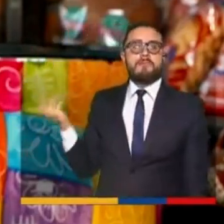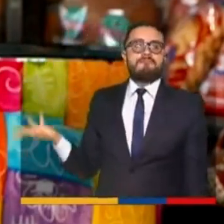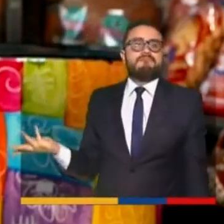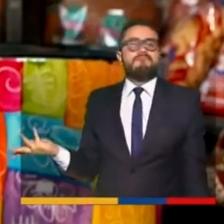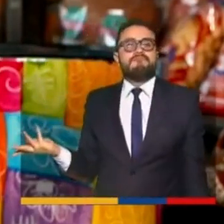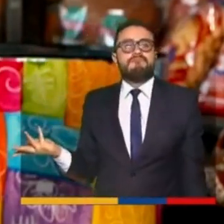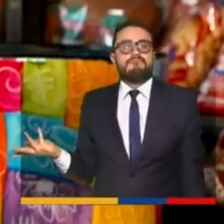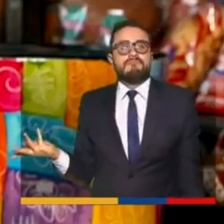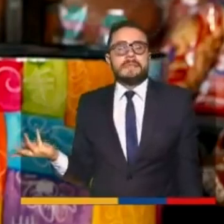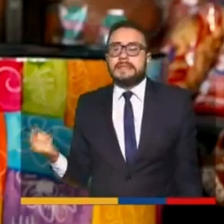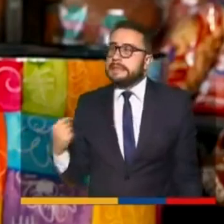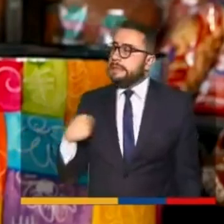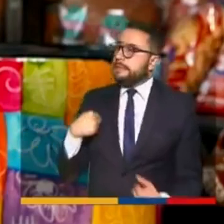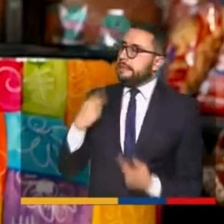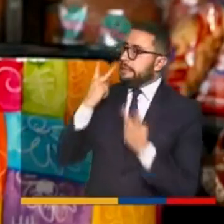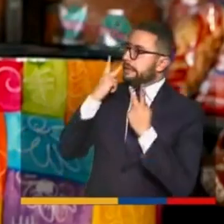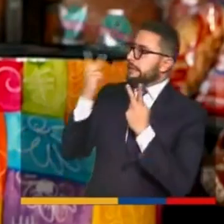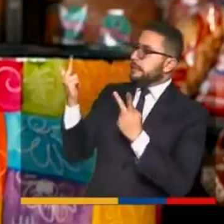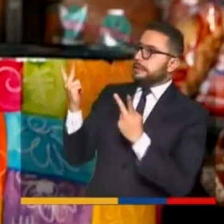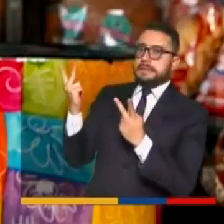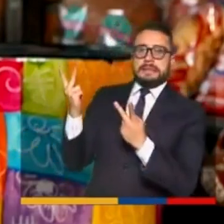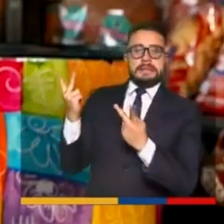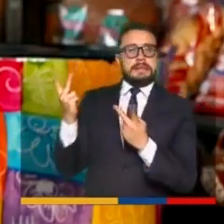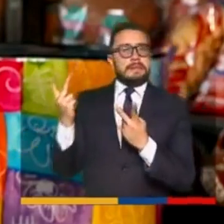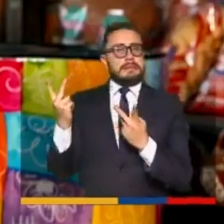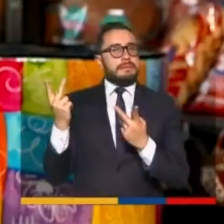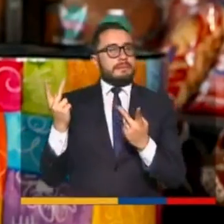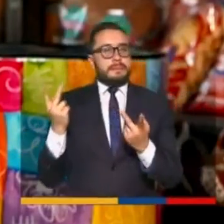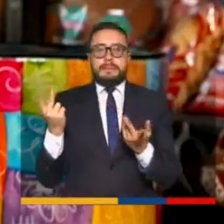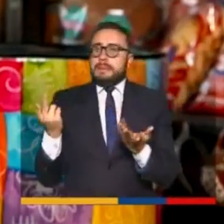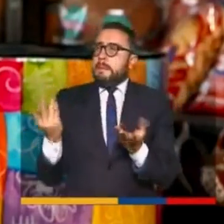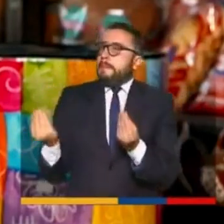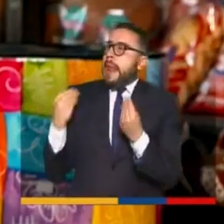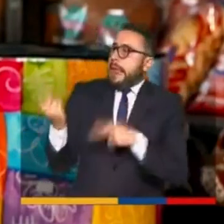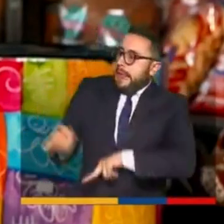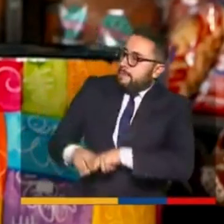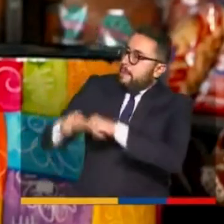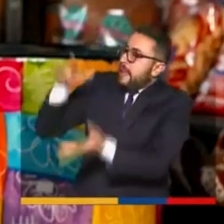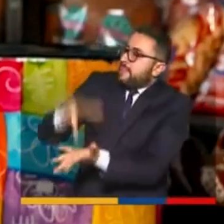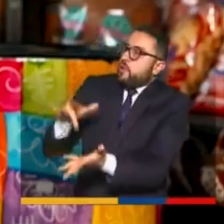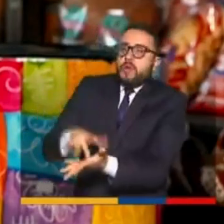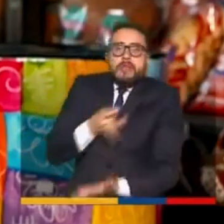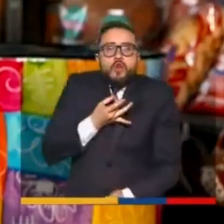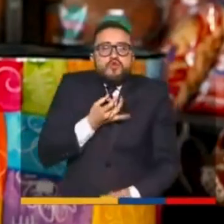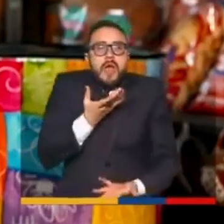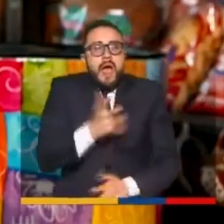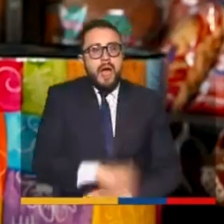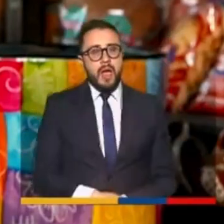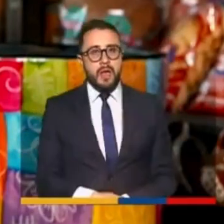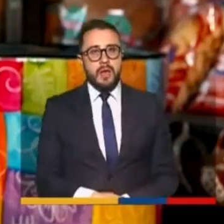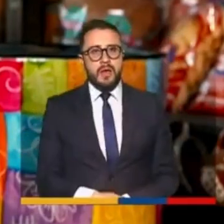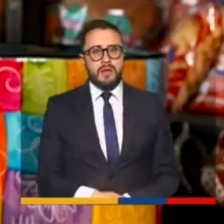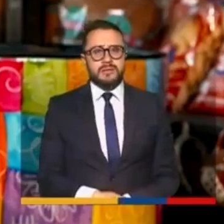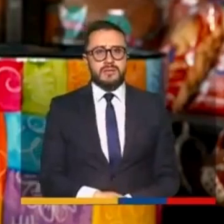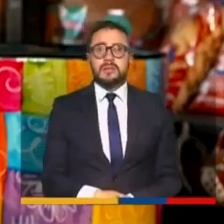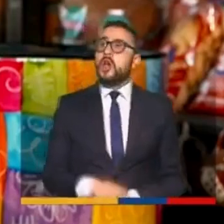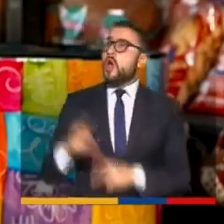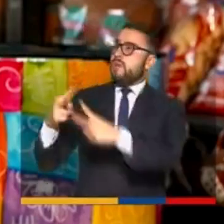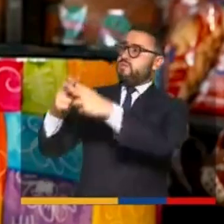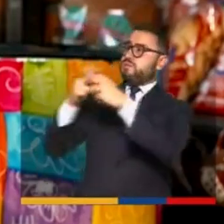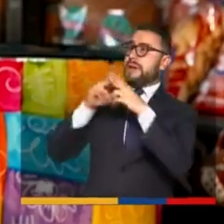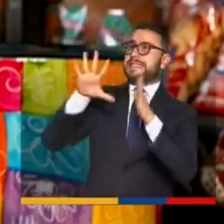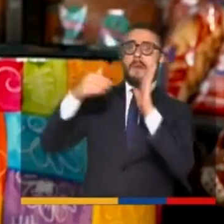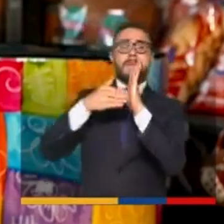de una manera que me pareció en realidad tonta. Un crédito por 5.600 millones de dólares al